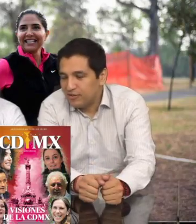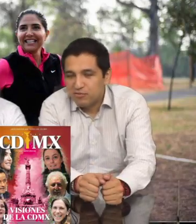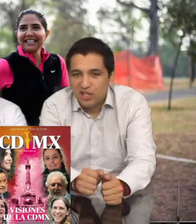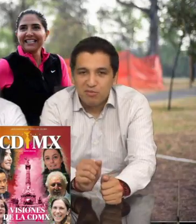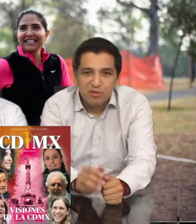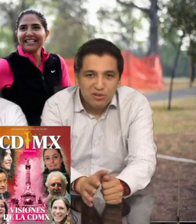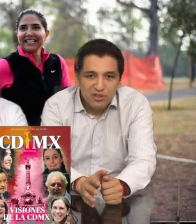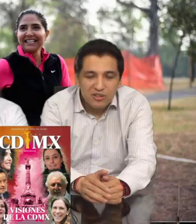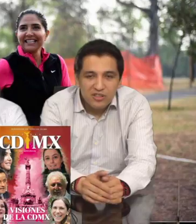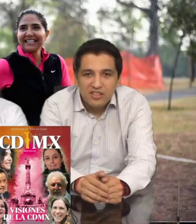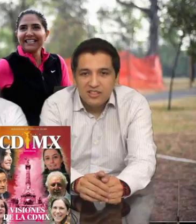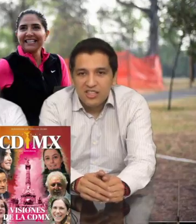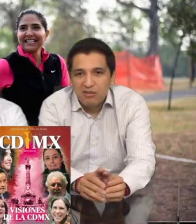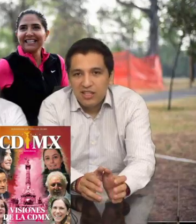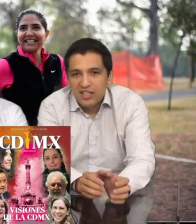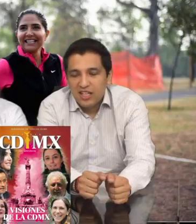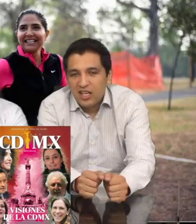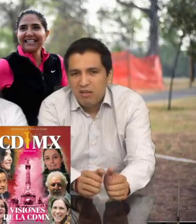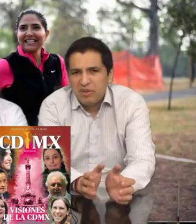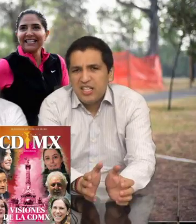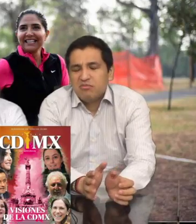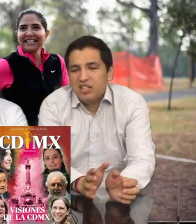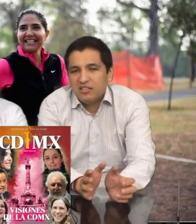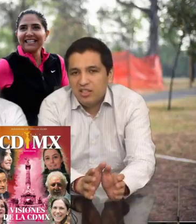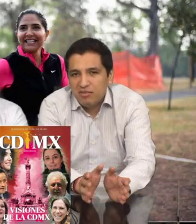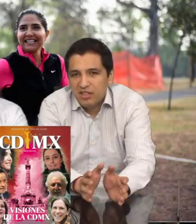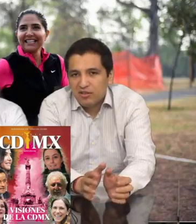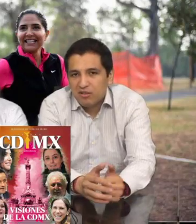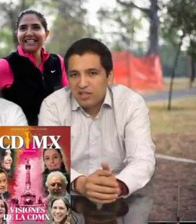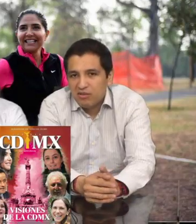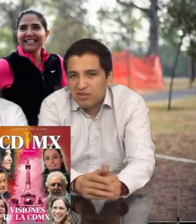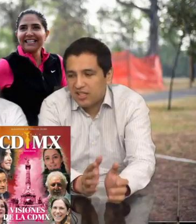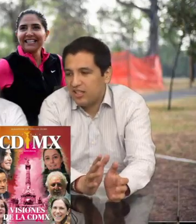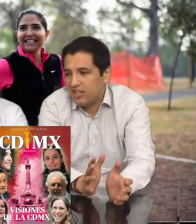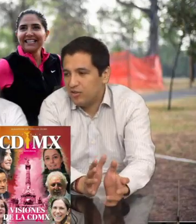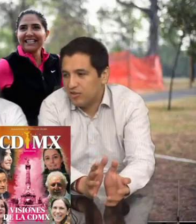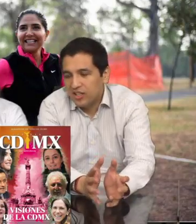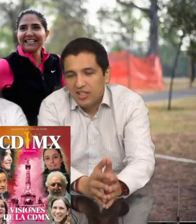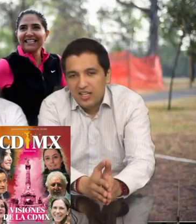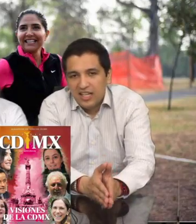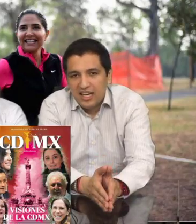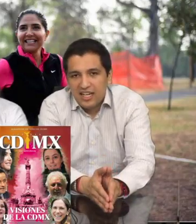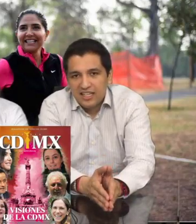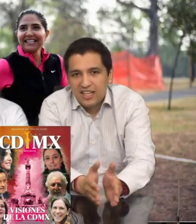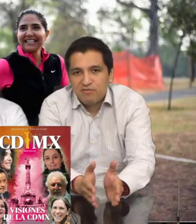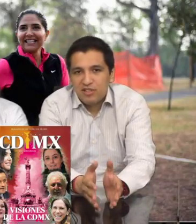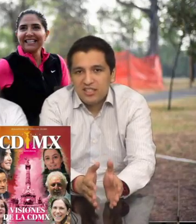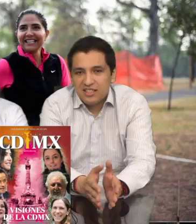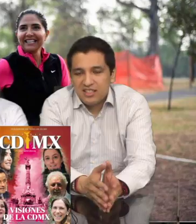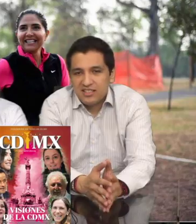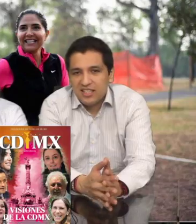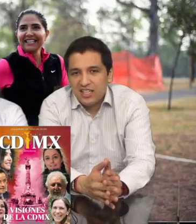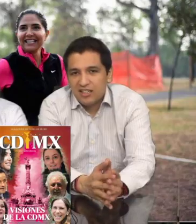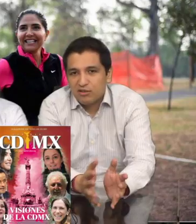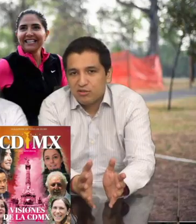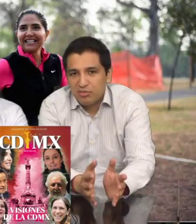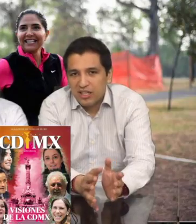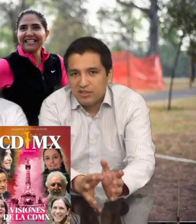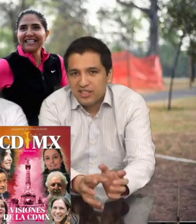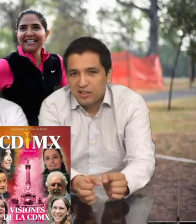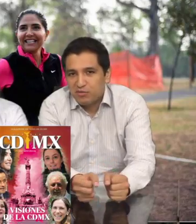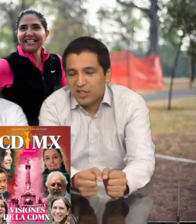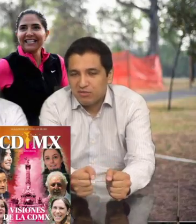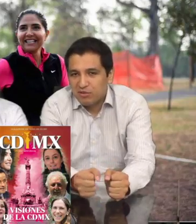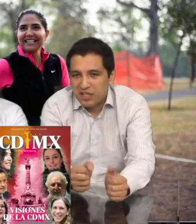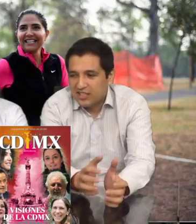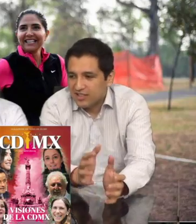debilitado, ¿no? Moribundo, se habla de el panismo en la Ciudad de México también nunca ha tenido la gran fuerza, ni siquiera acostumbrado